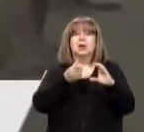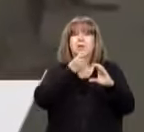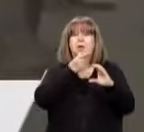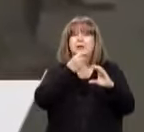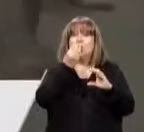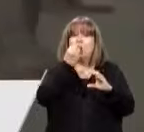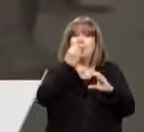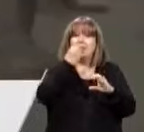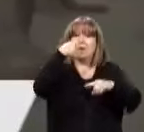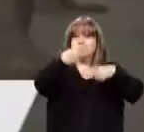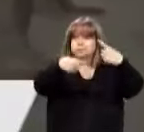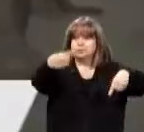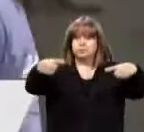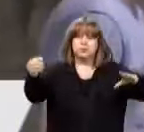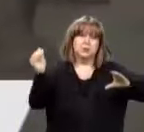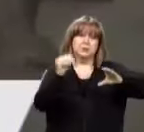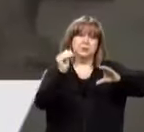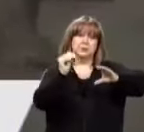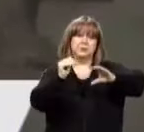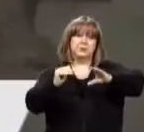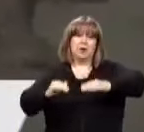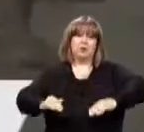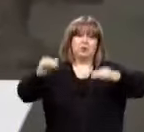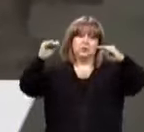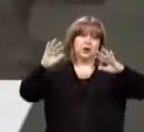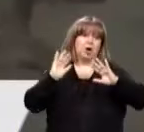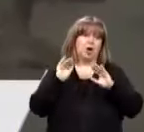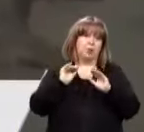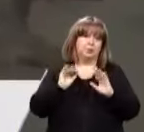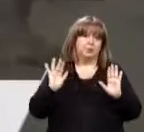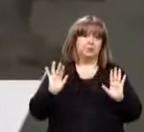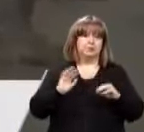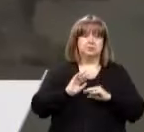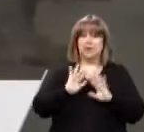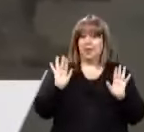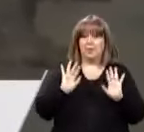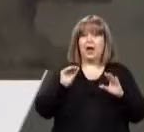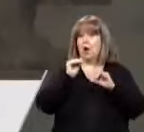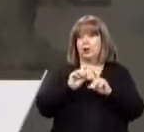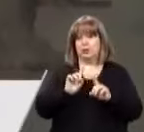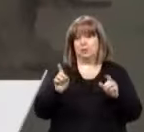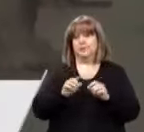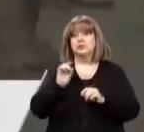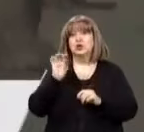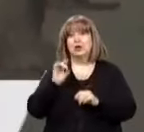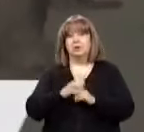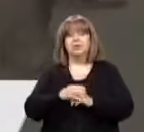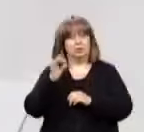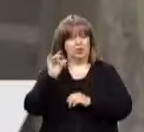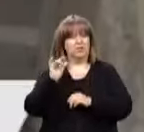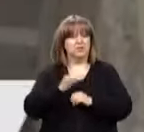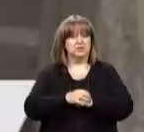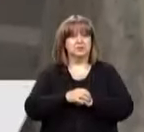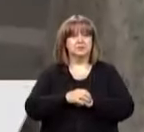comestible más que nada trataría de buscar lo más económico para alimentar a los chicos y la familia pero igual está difícil